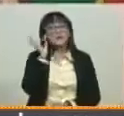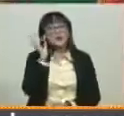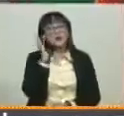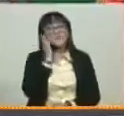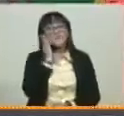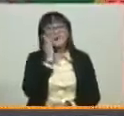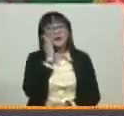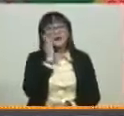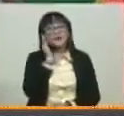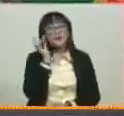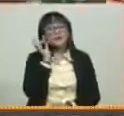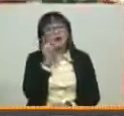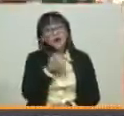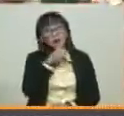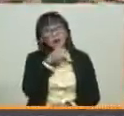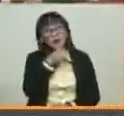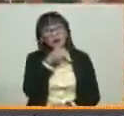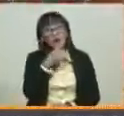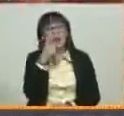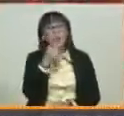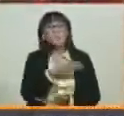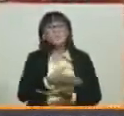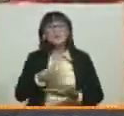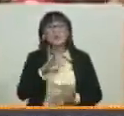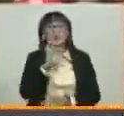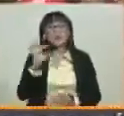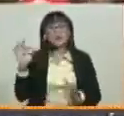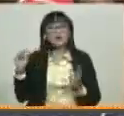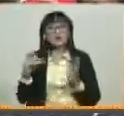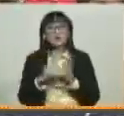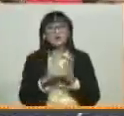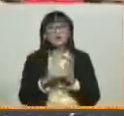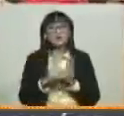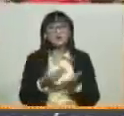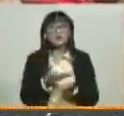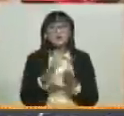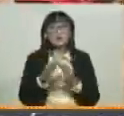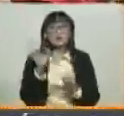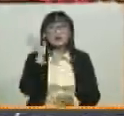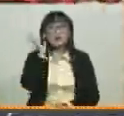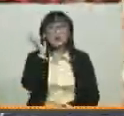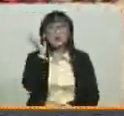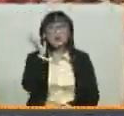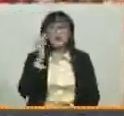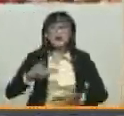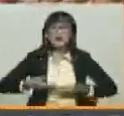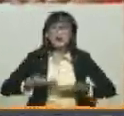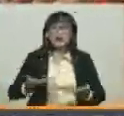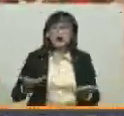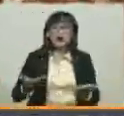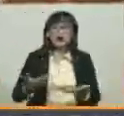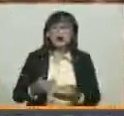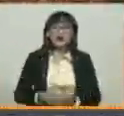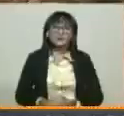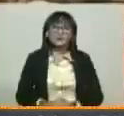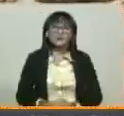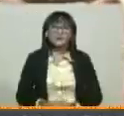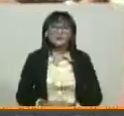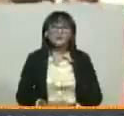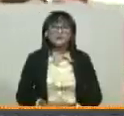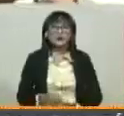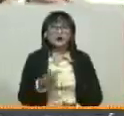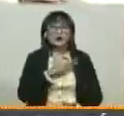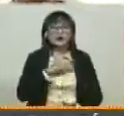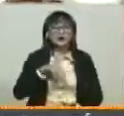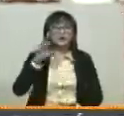madre, para la mujer abuela, de 1.500.000 bolívares para las mujeres. El regalo que les doy del carné